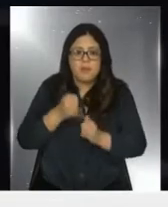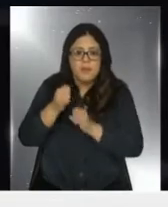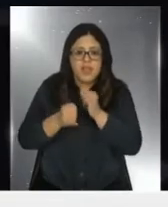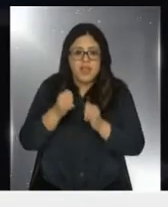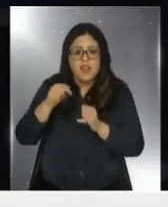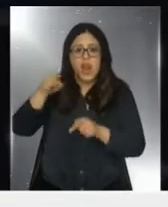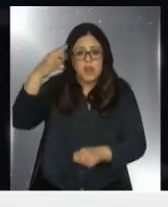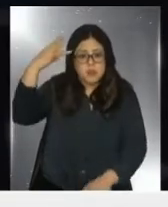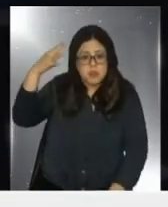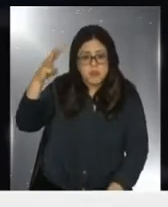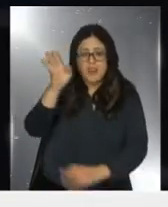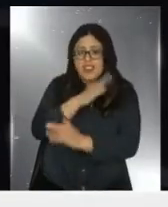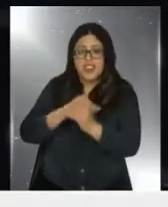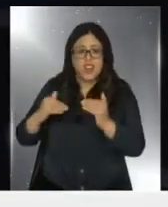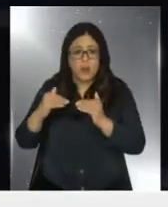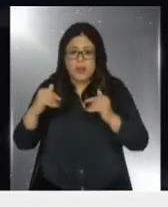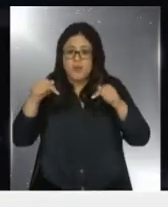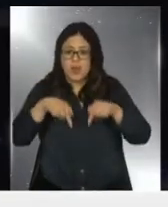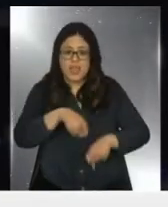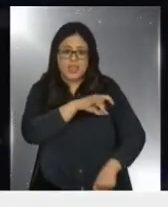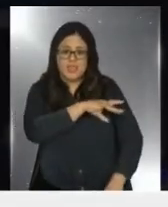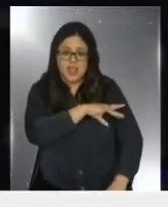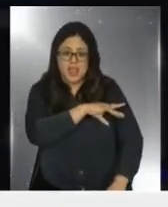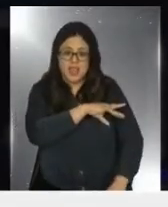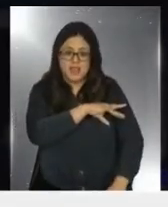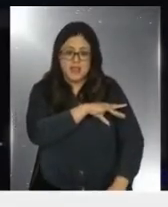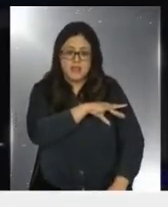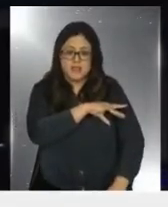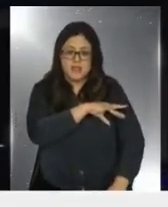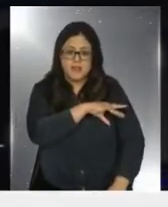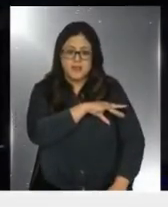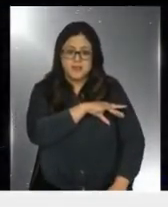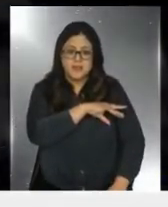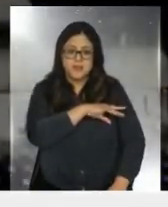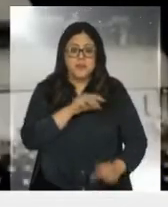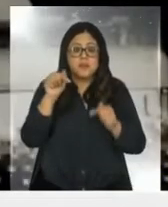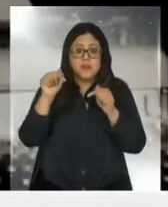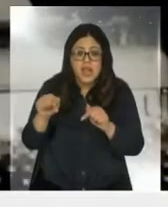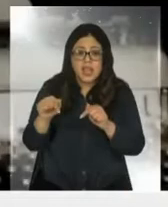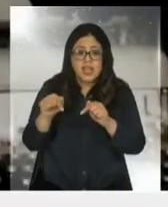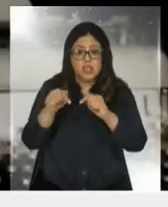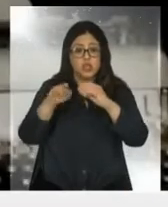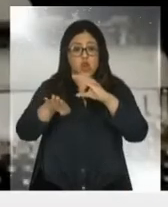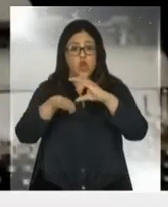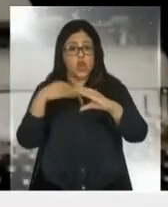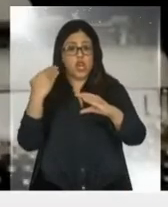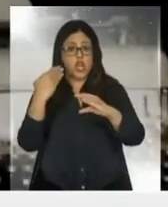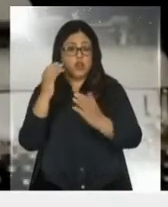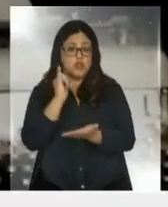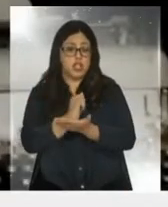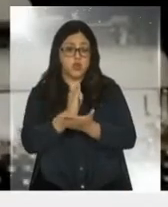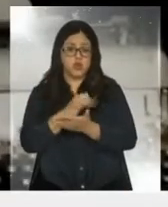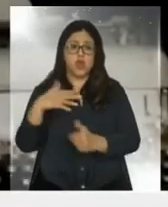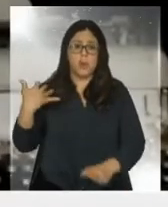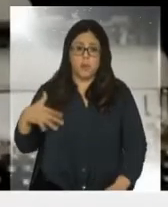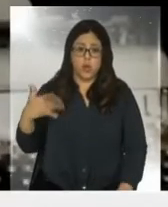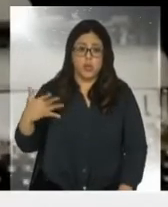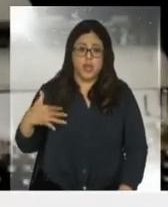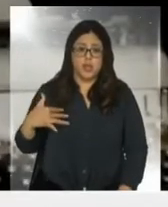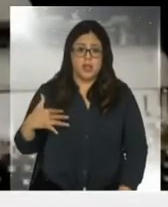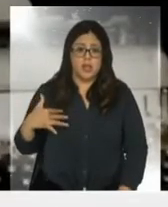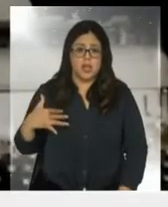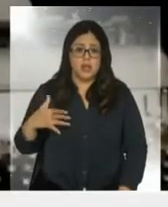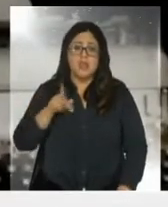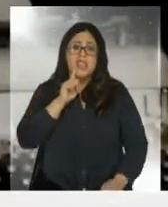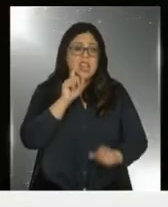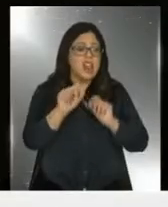sufrió el Estado Mayor Conjunto en Chile. Son correos de una institución muy importante aquí, que es la Secretaría de la